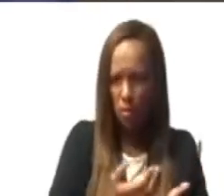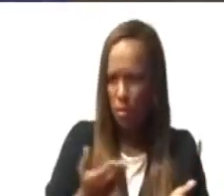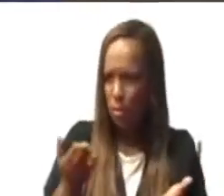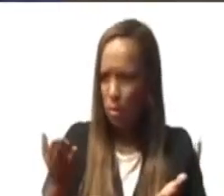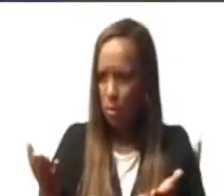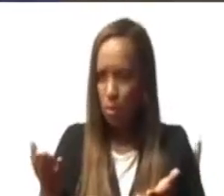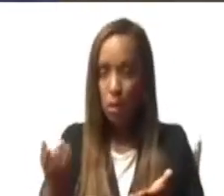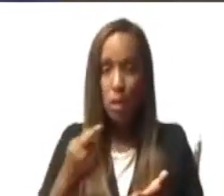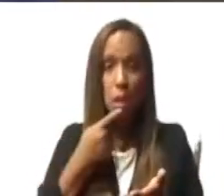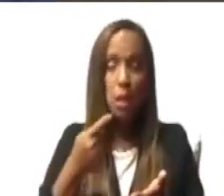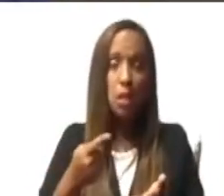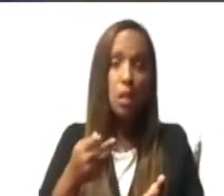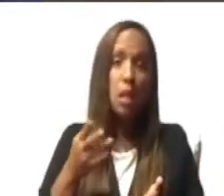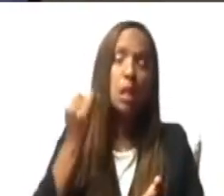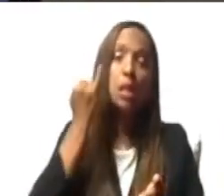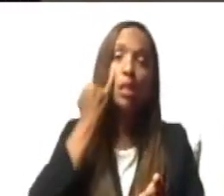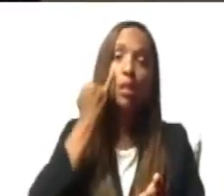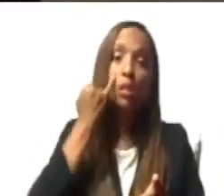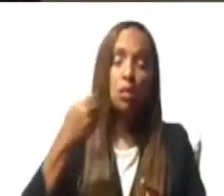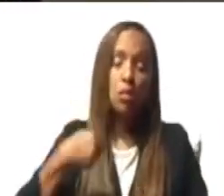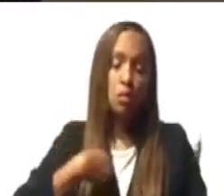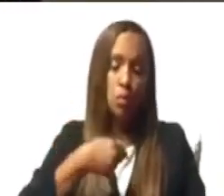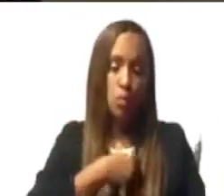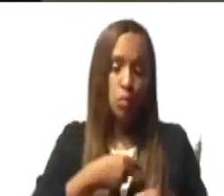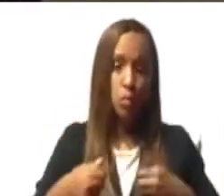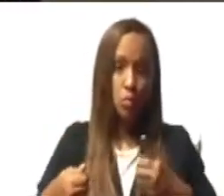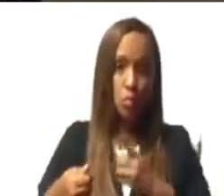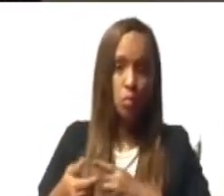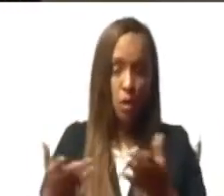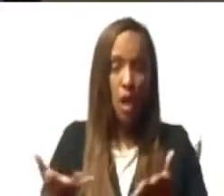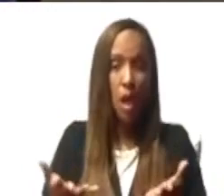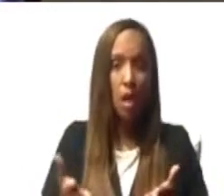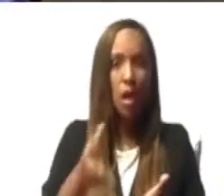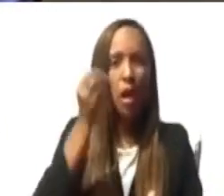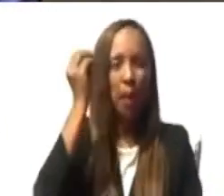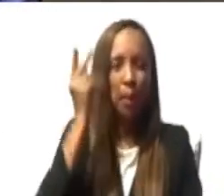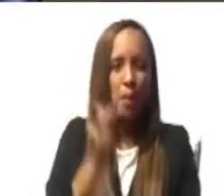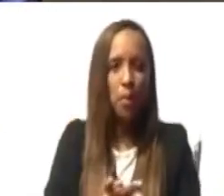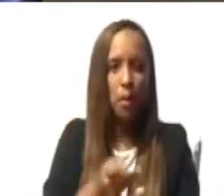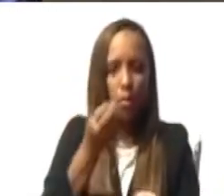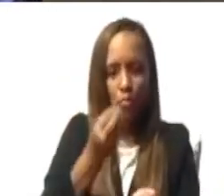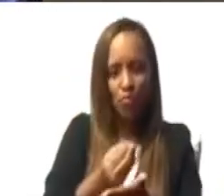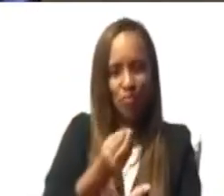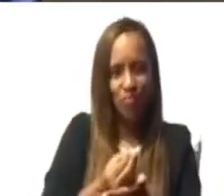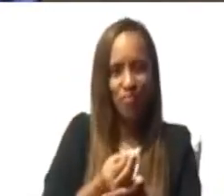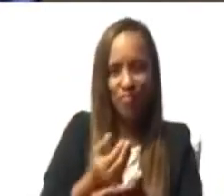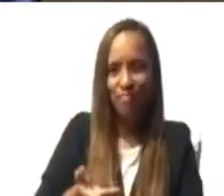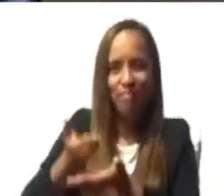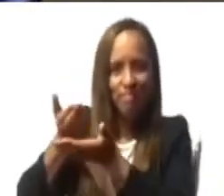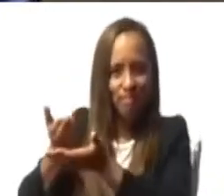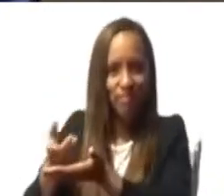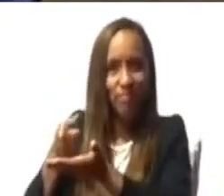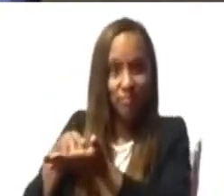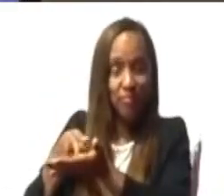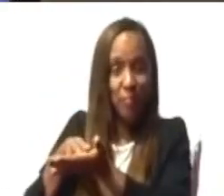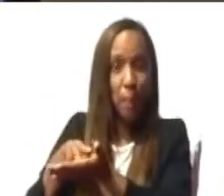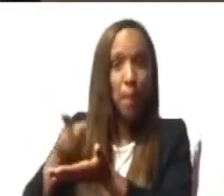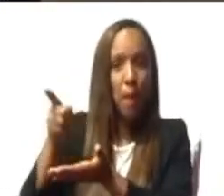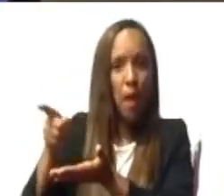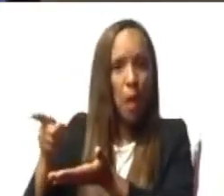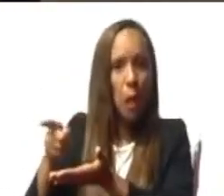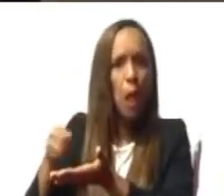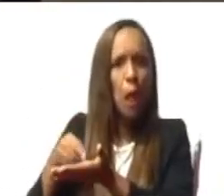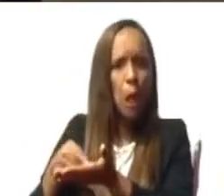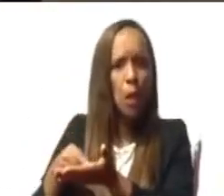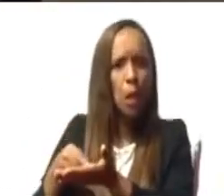quedan. ¿Cómo es posible entonces que se le solicite la suma de 25 mil millones